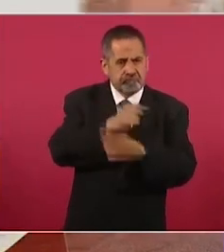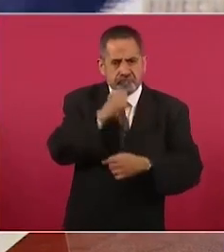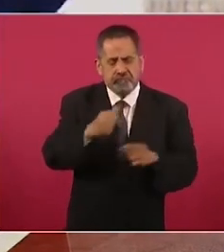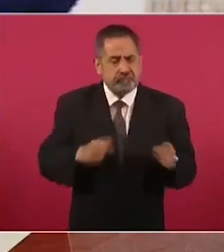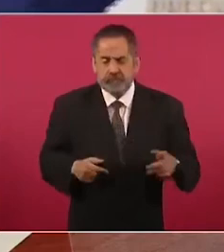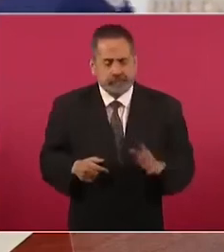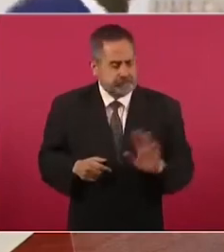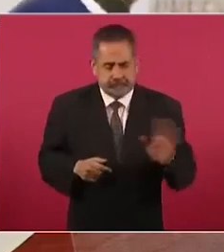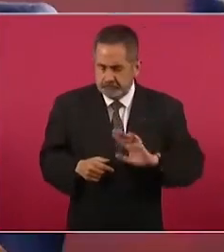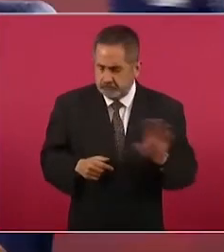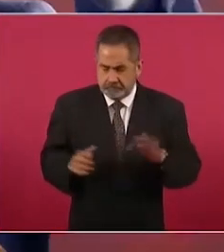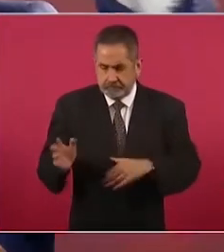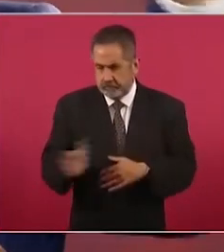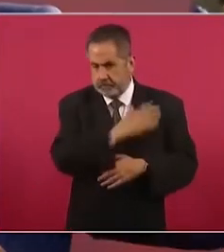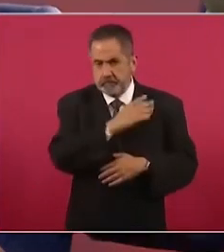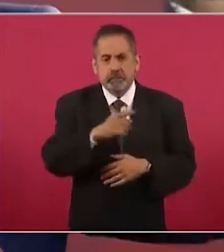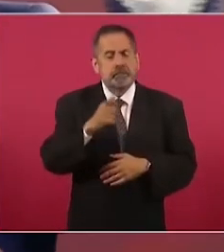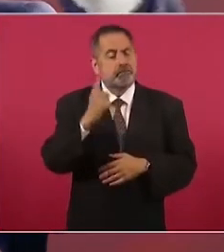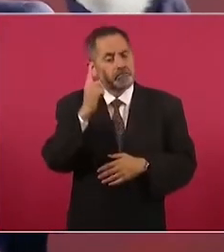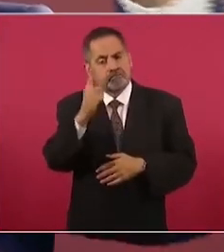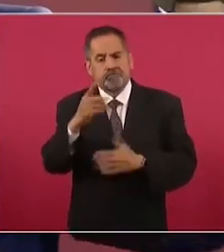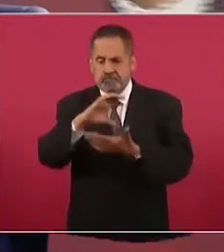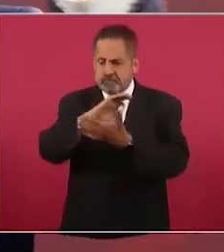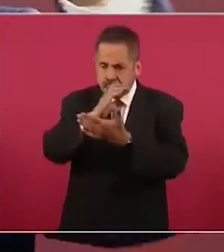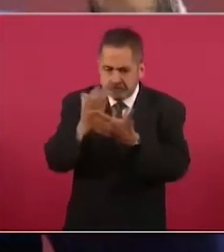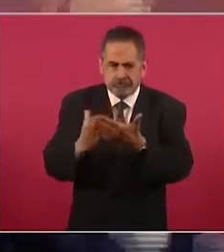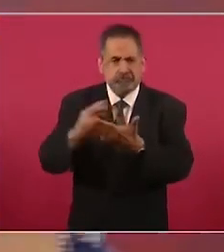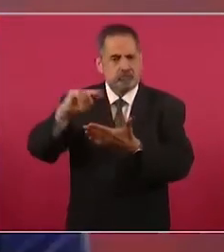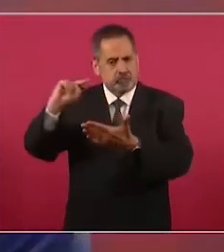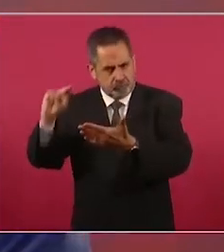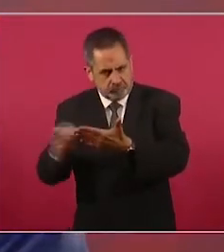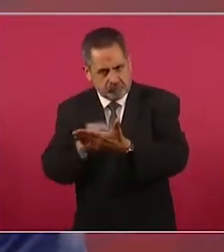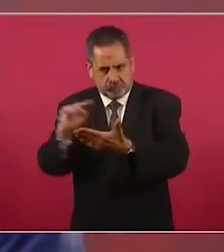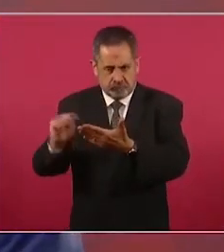sino que sea un asunto de gobiernos.